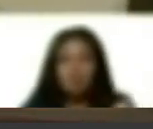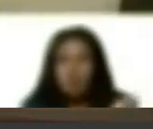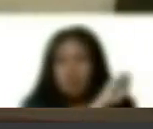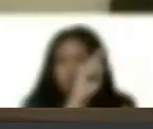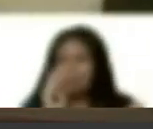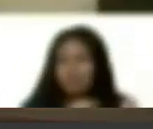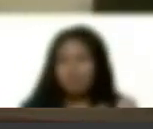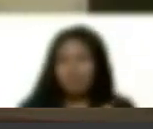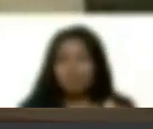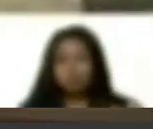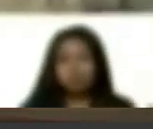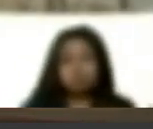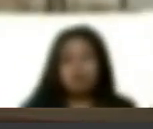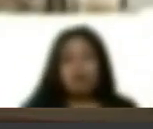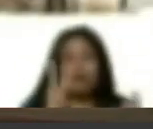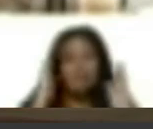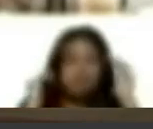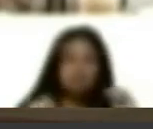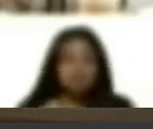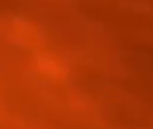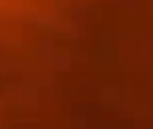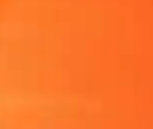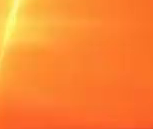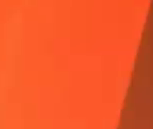gracias. Esto es Noticias al Día.